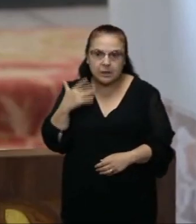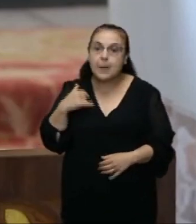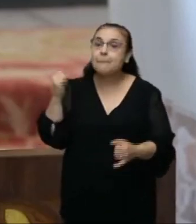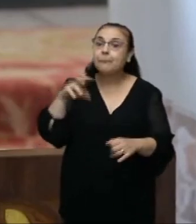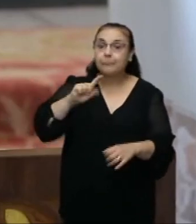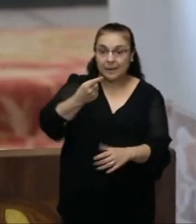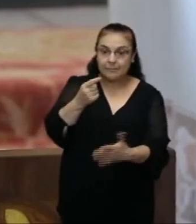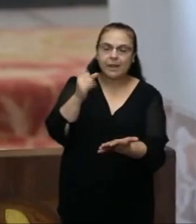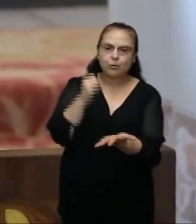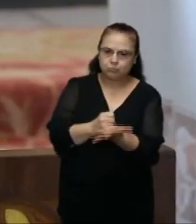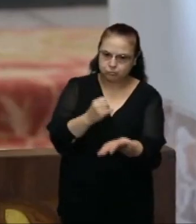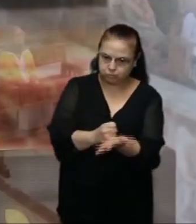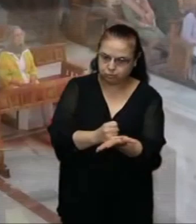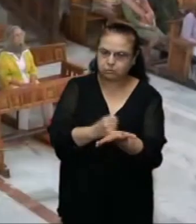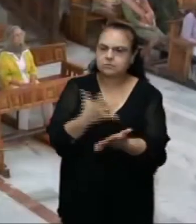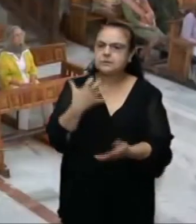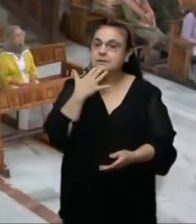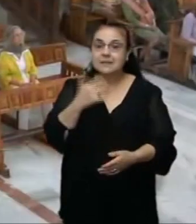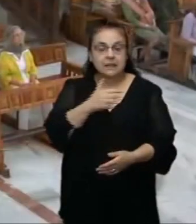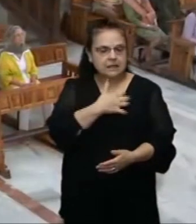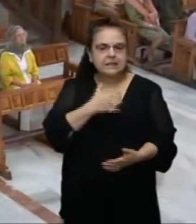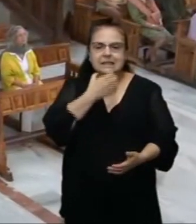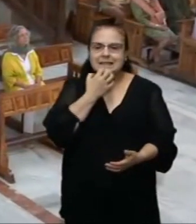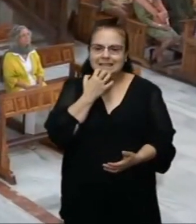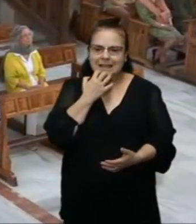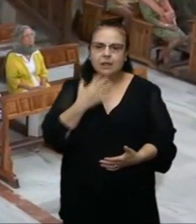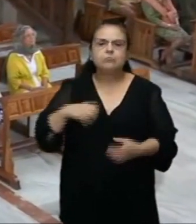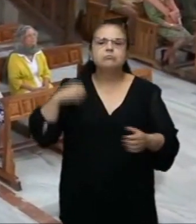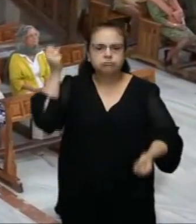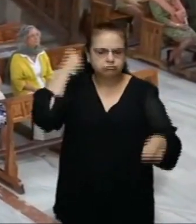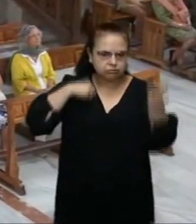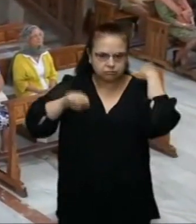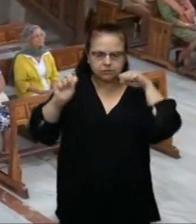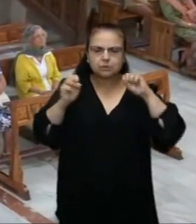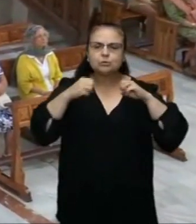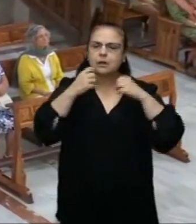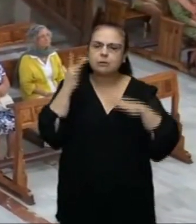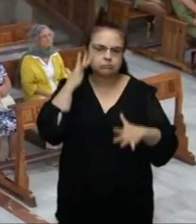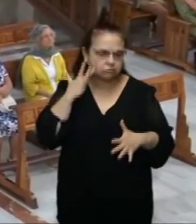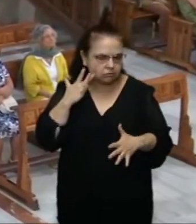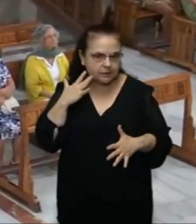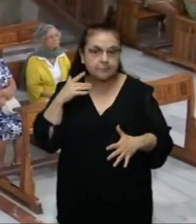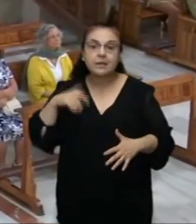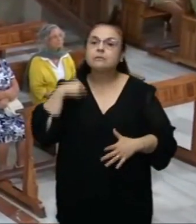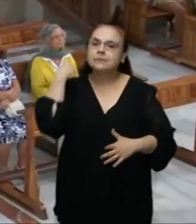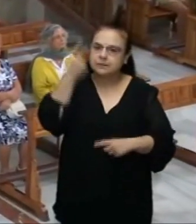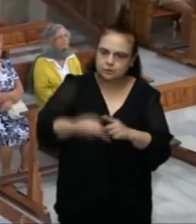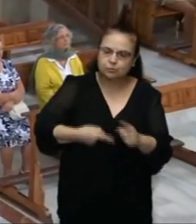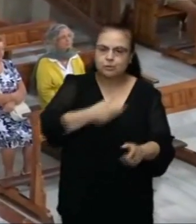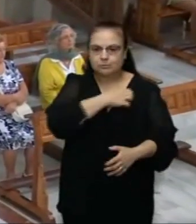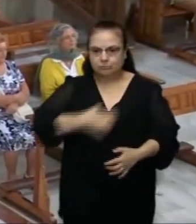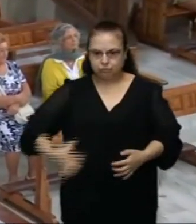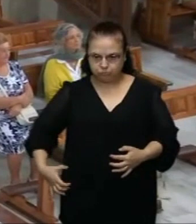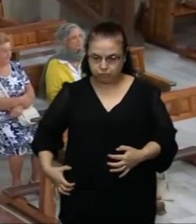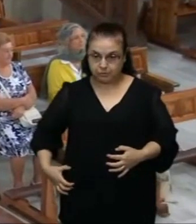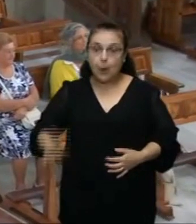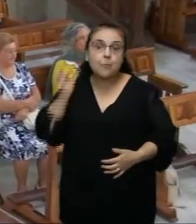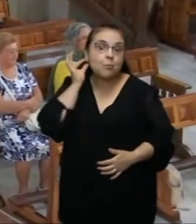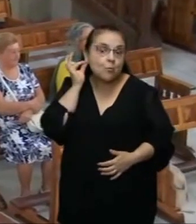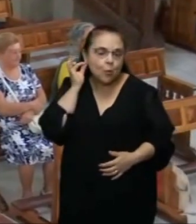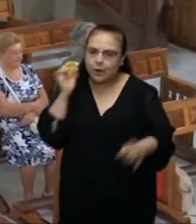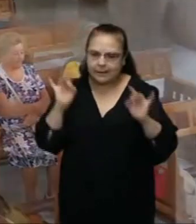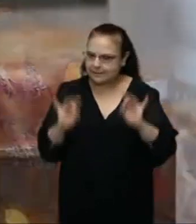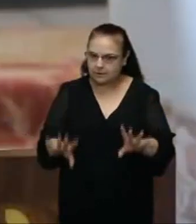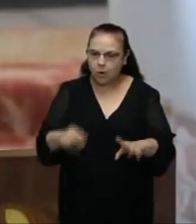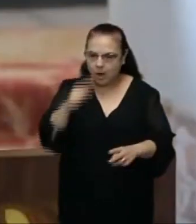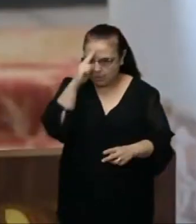primero y, cuando se vean que son intachables, que ejerzan el ministerio. Las mujeres, igualmente, que